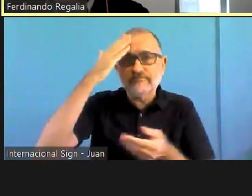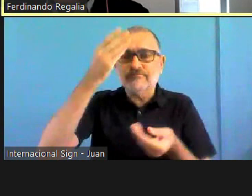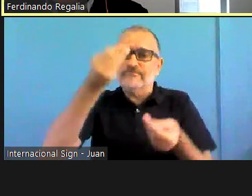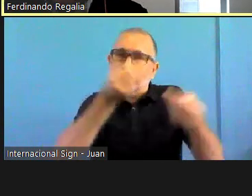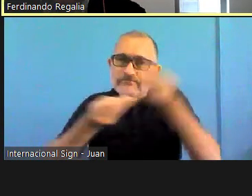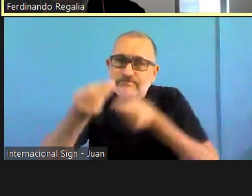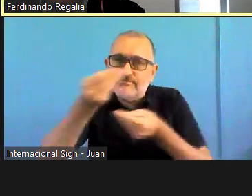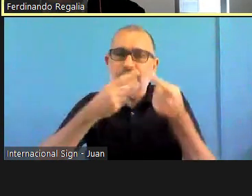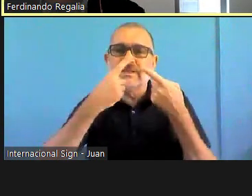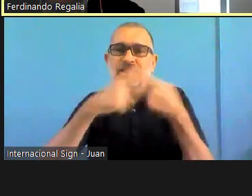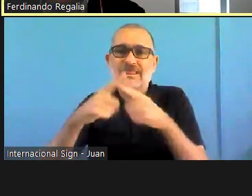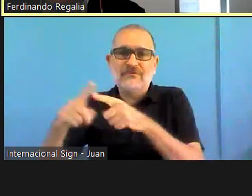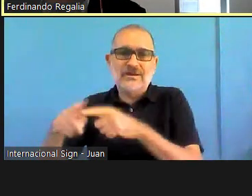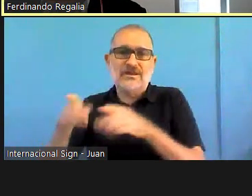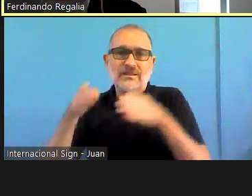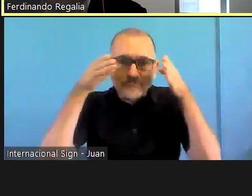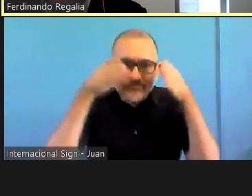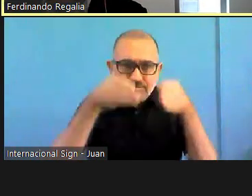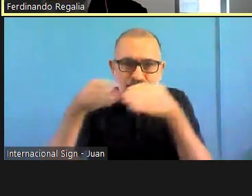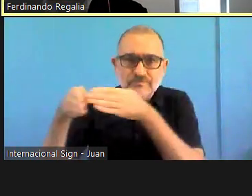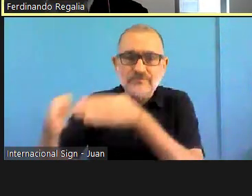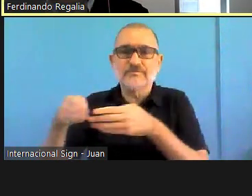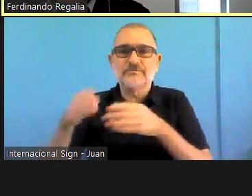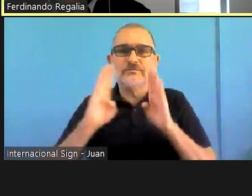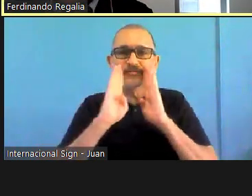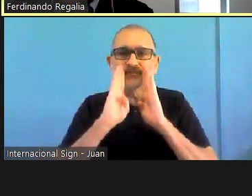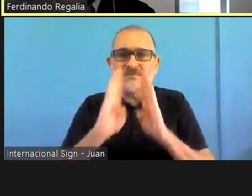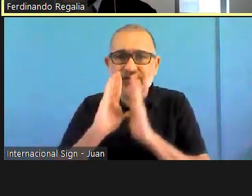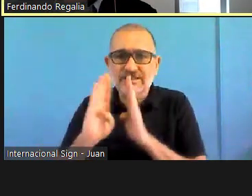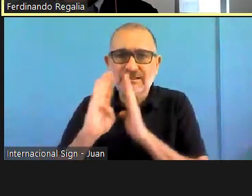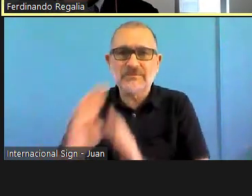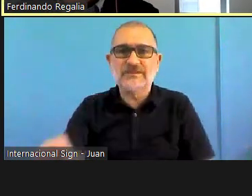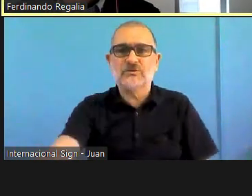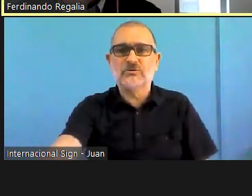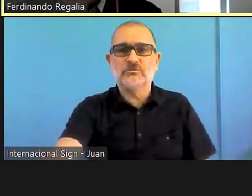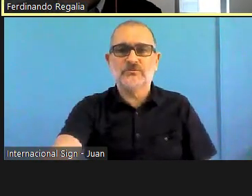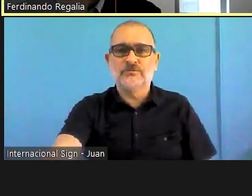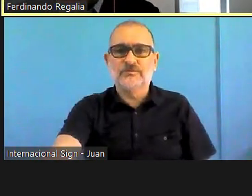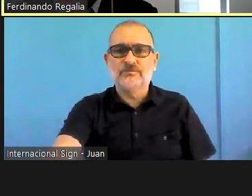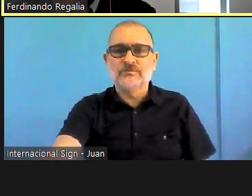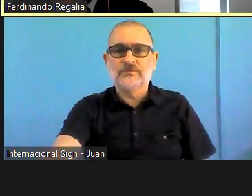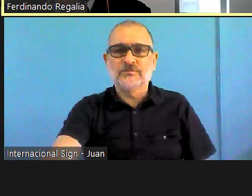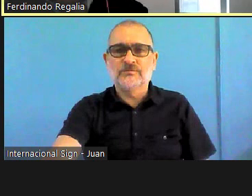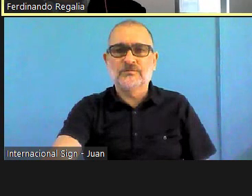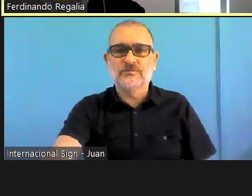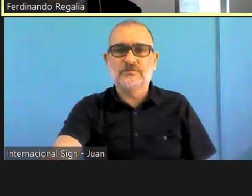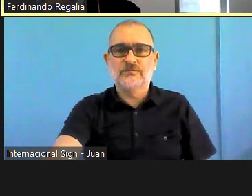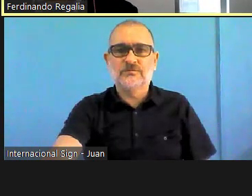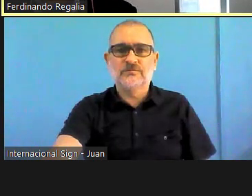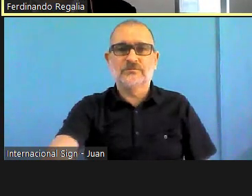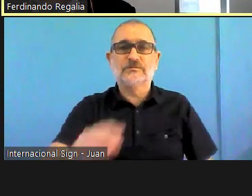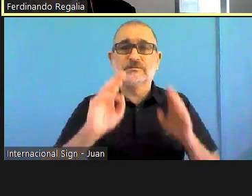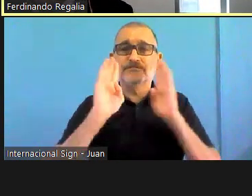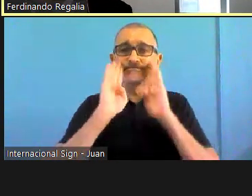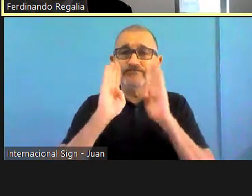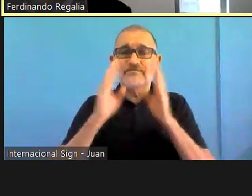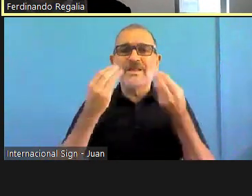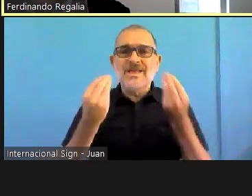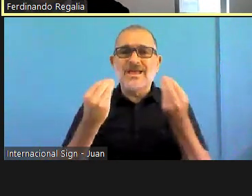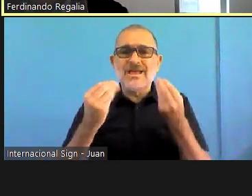las consultas remotas han aumentado por un factor de más de 100 en muchos países. Algunos países